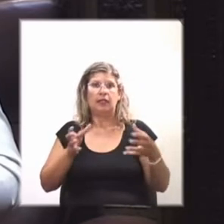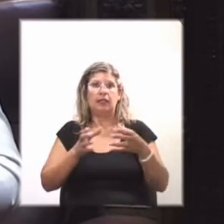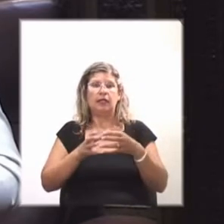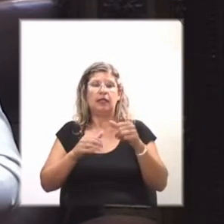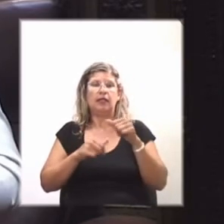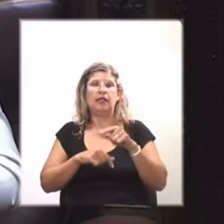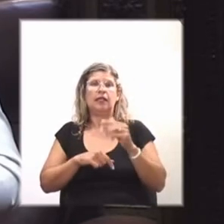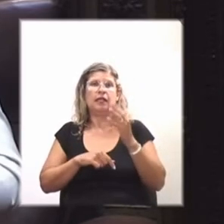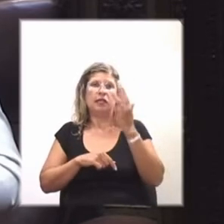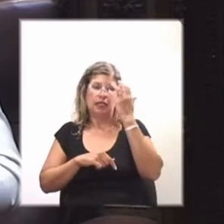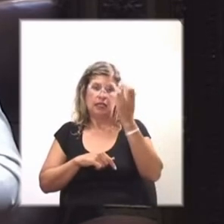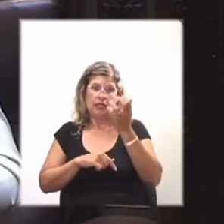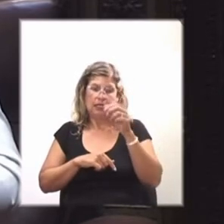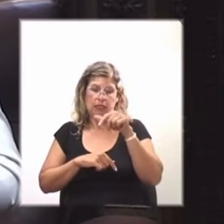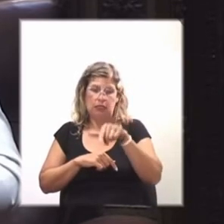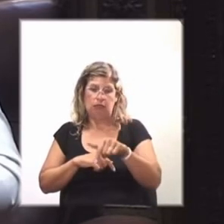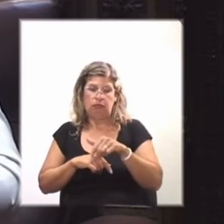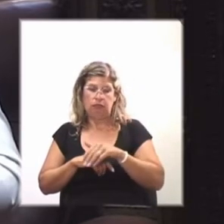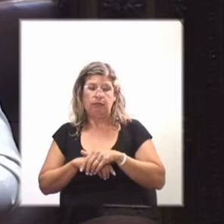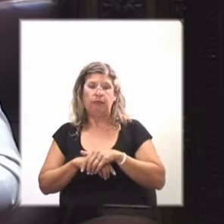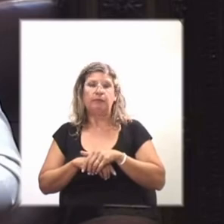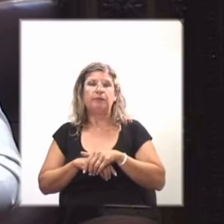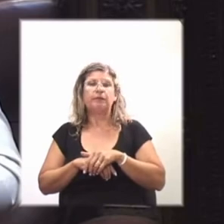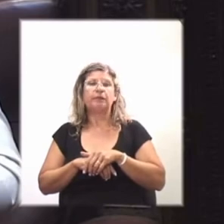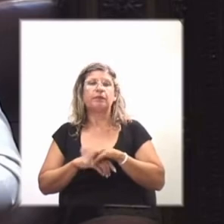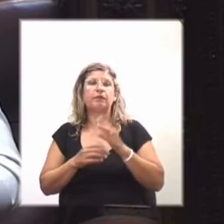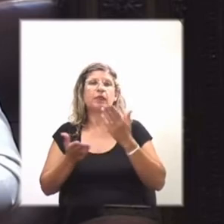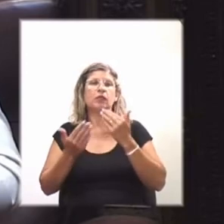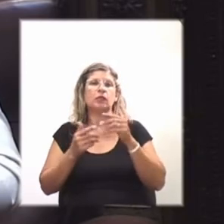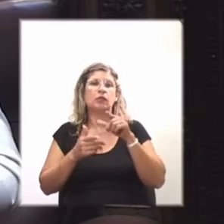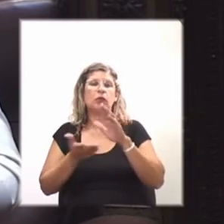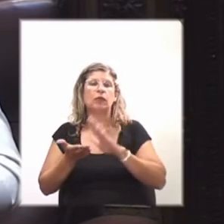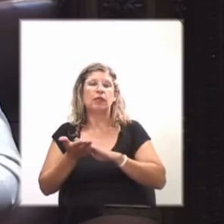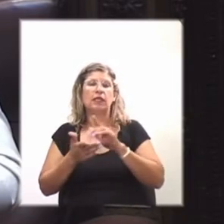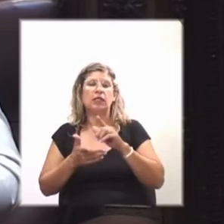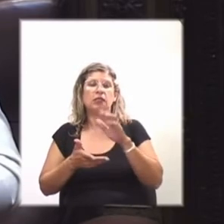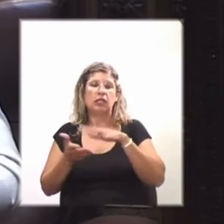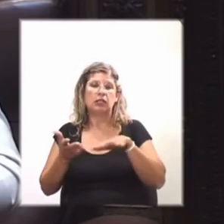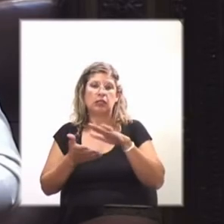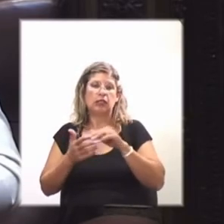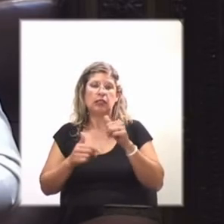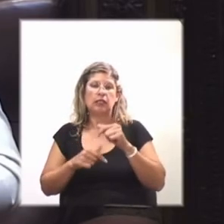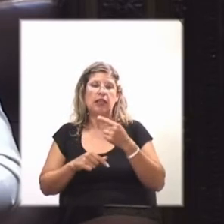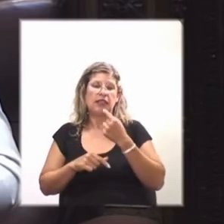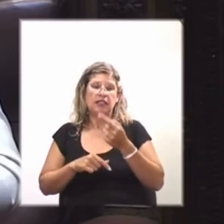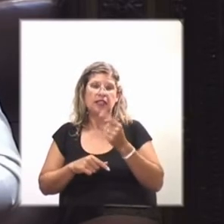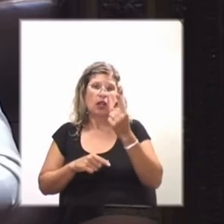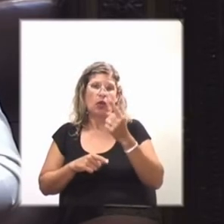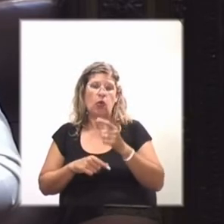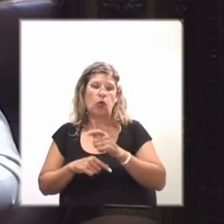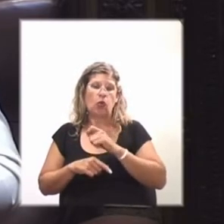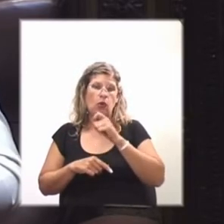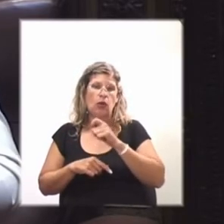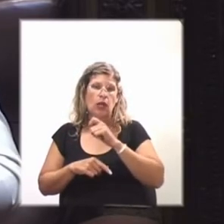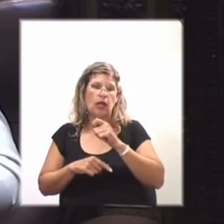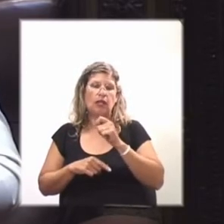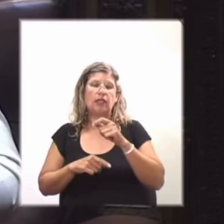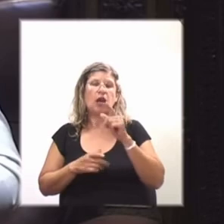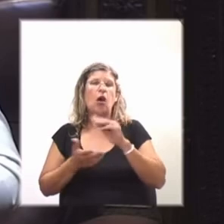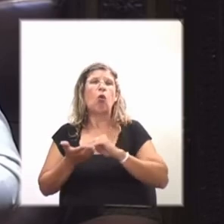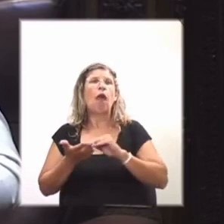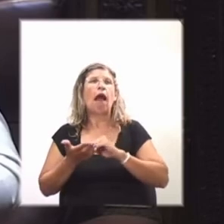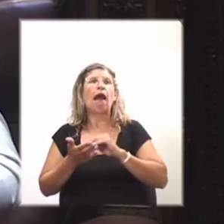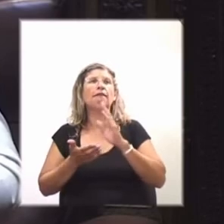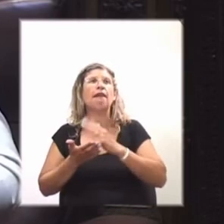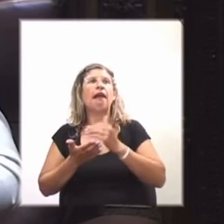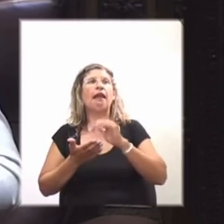presidente Julio María Sanguinetti, al referirse a esos sucesos, señalaba en un reportaje a una agencia del exterior,